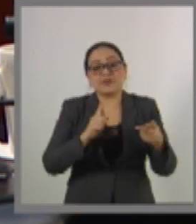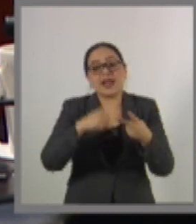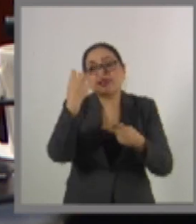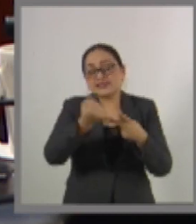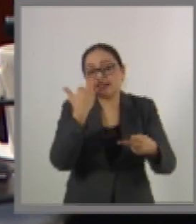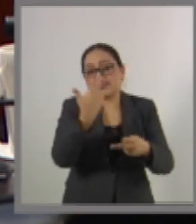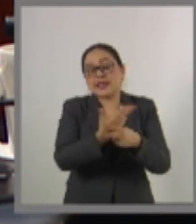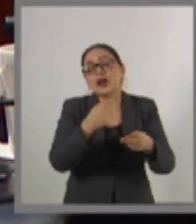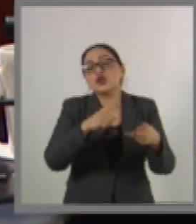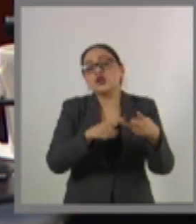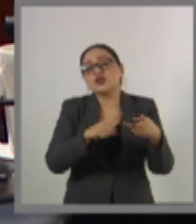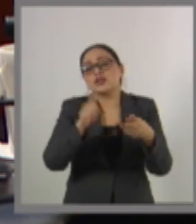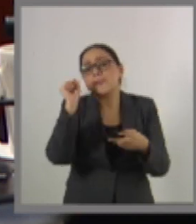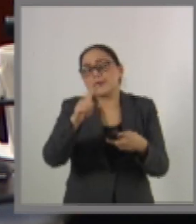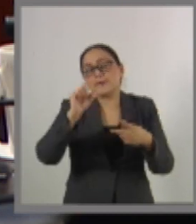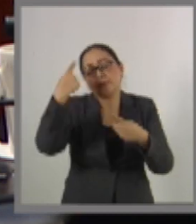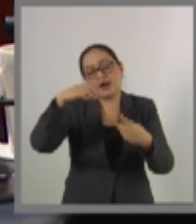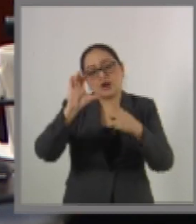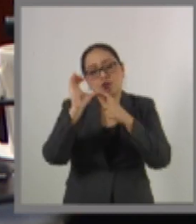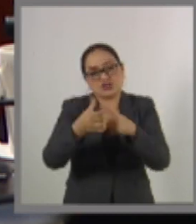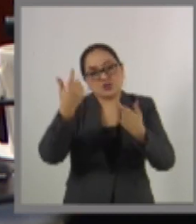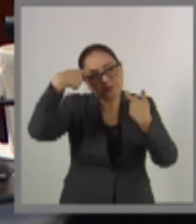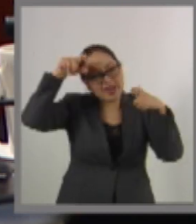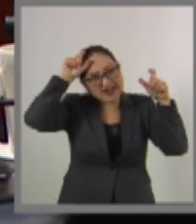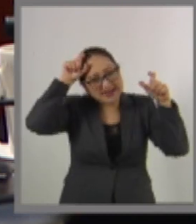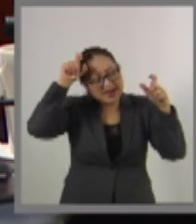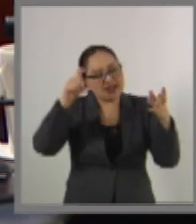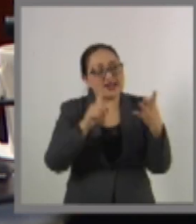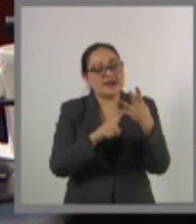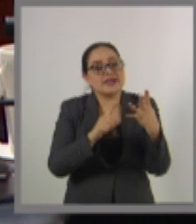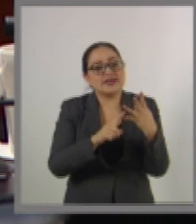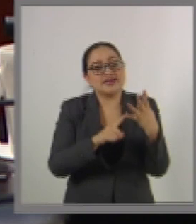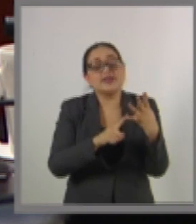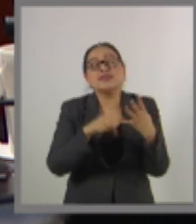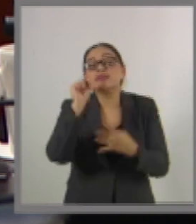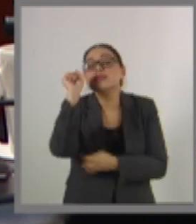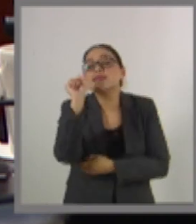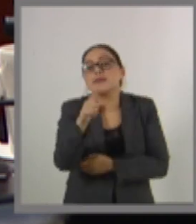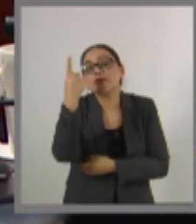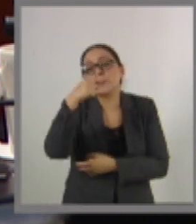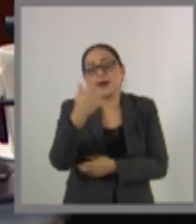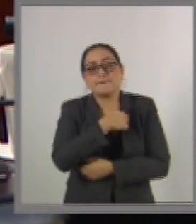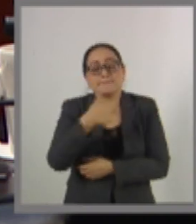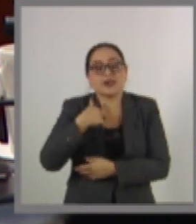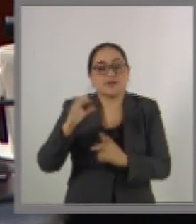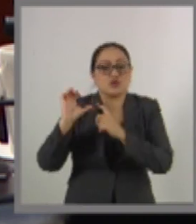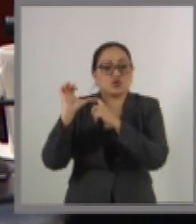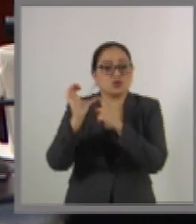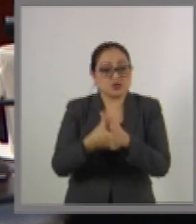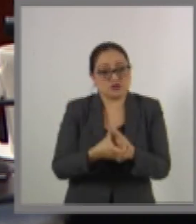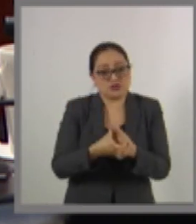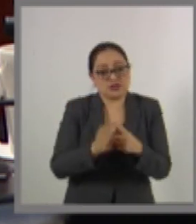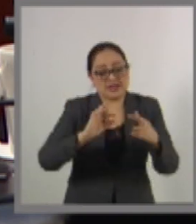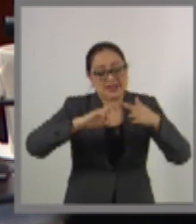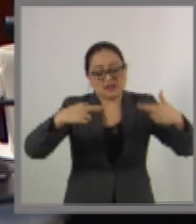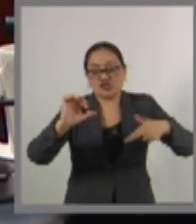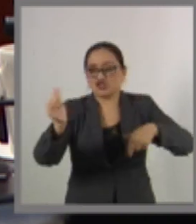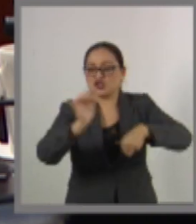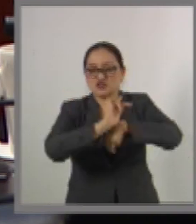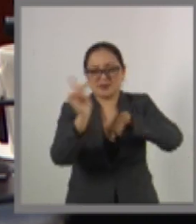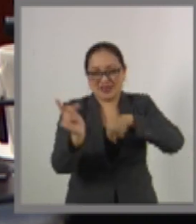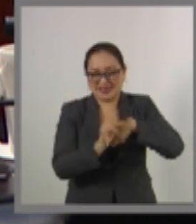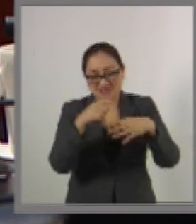secretario de la Comisión de Marina y como integrante de la Comisión de Relaciones